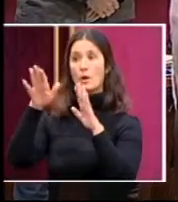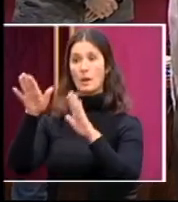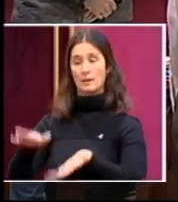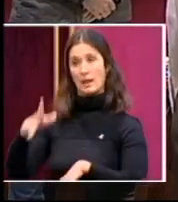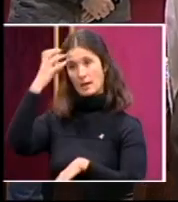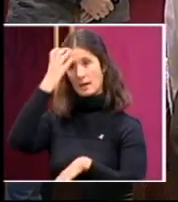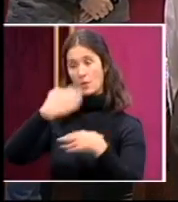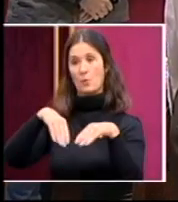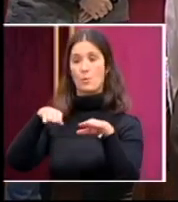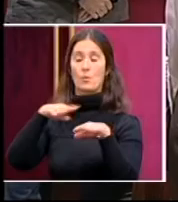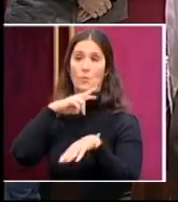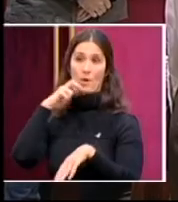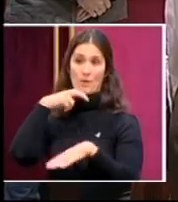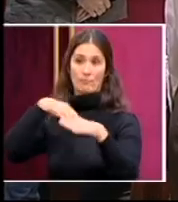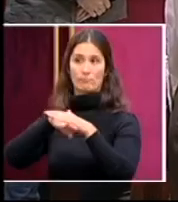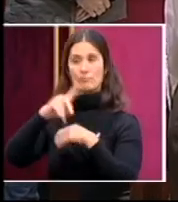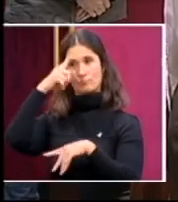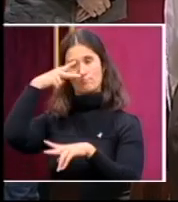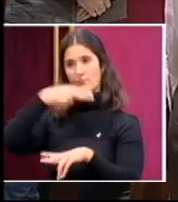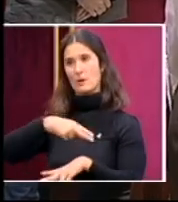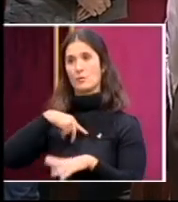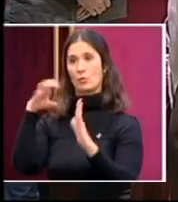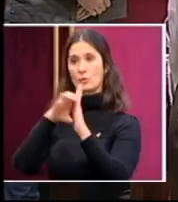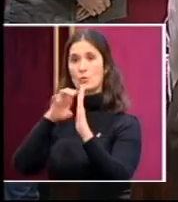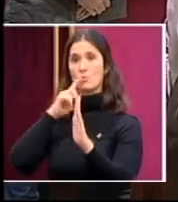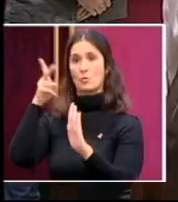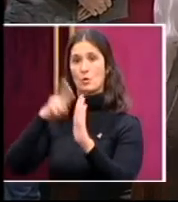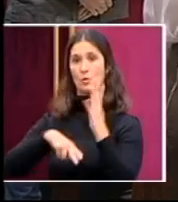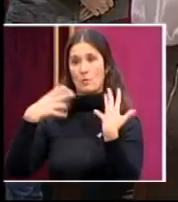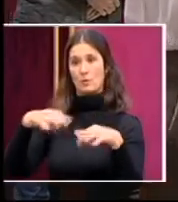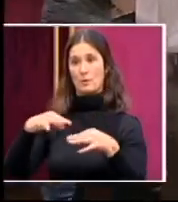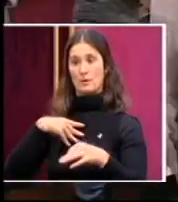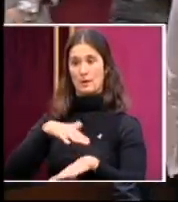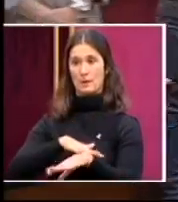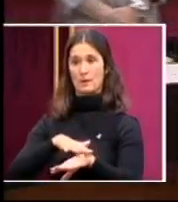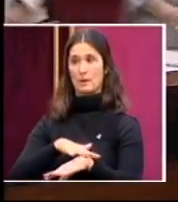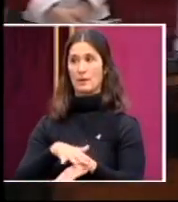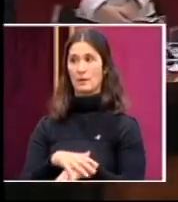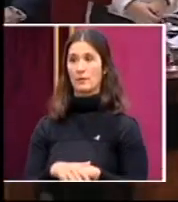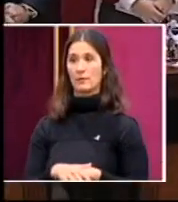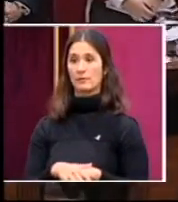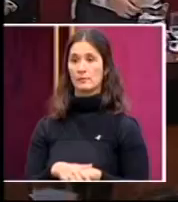rey y guardar y hacer guardar la Constitución como norma fundamental del Estado.